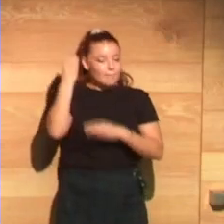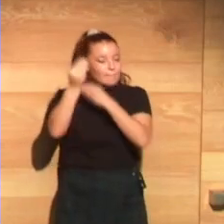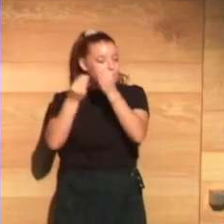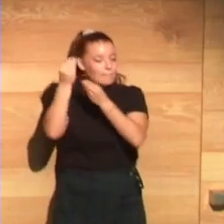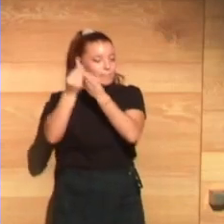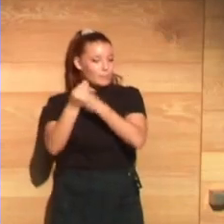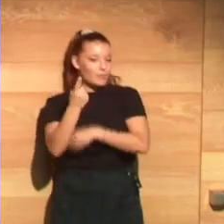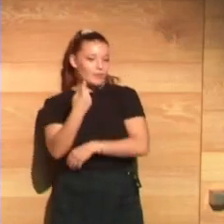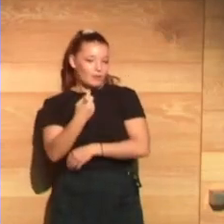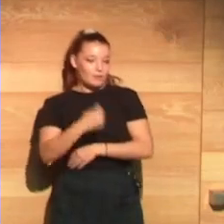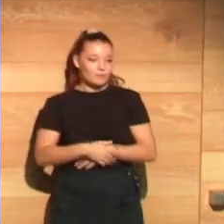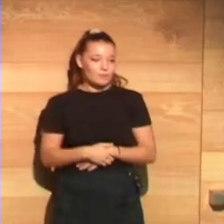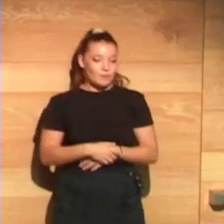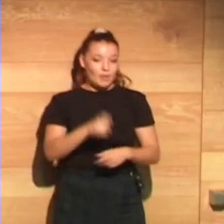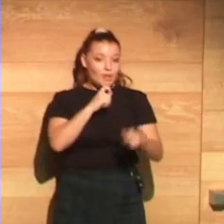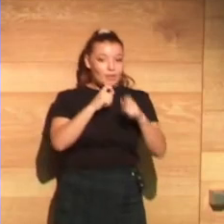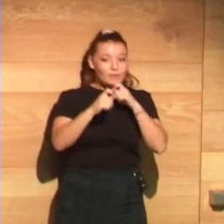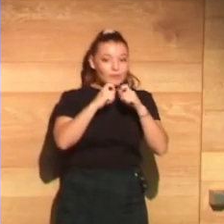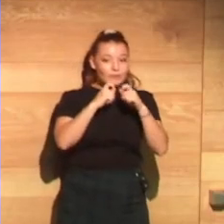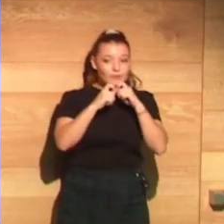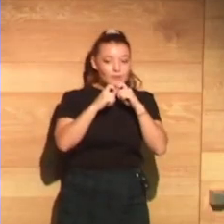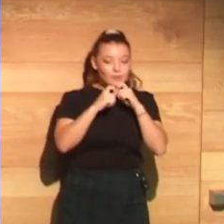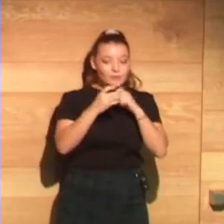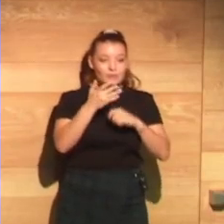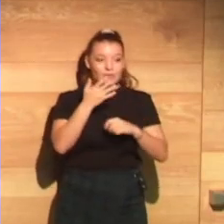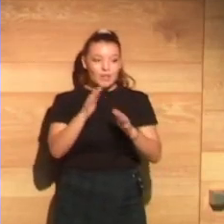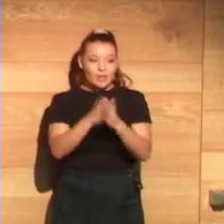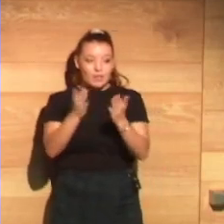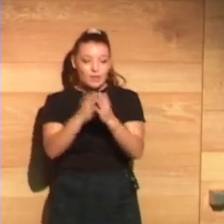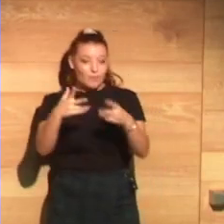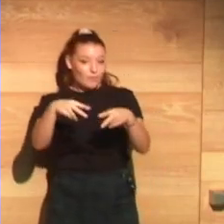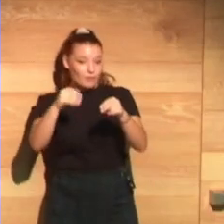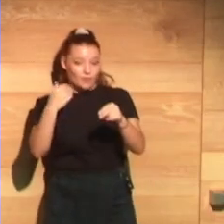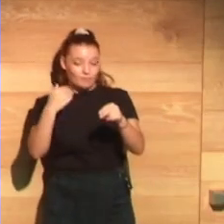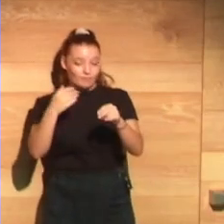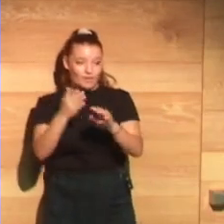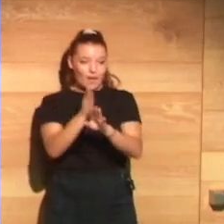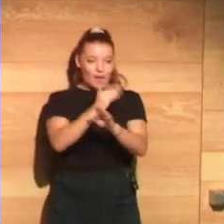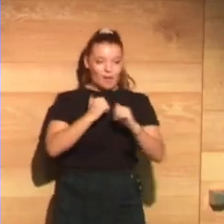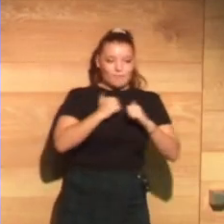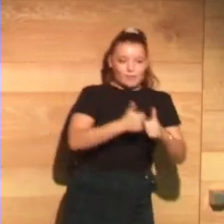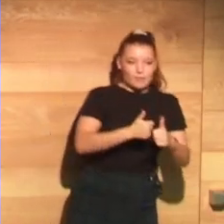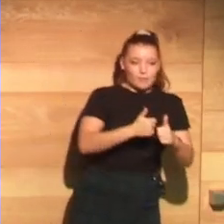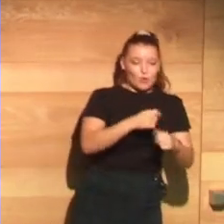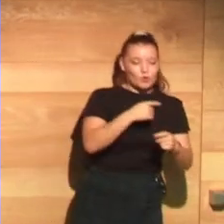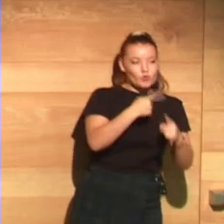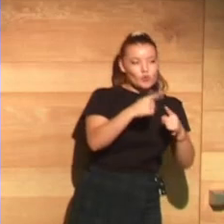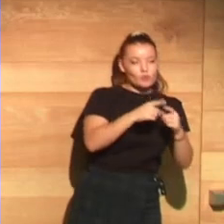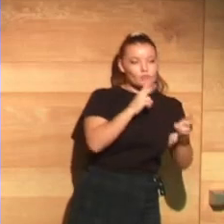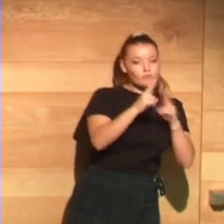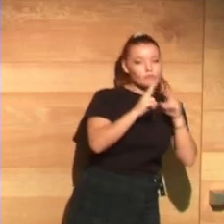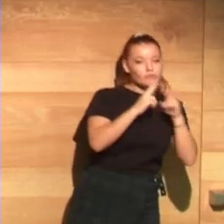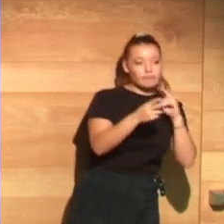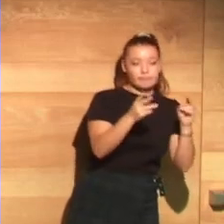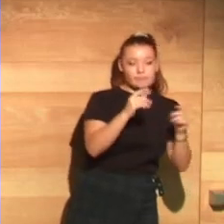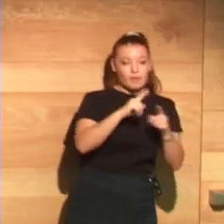un tiempo para meditarlo. Del mismo modo que cuando me hacen entrevistas cuando yo acabo un libro, no respondo lo mismo en la primera que en la segunda